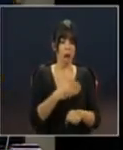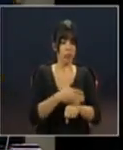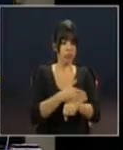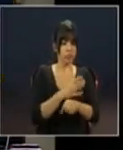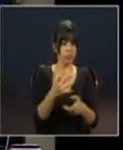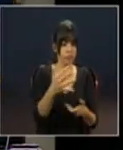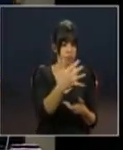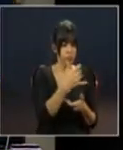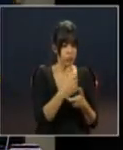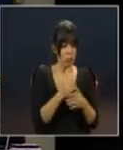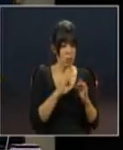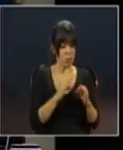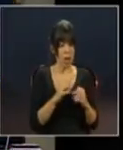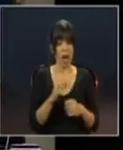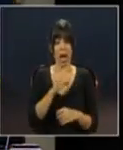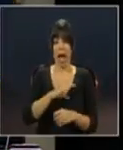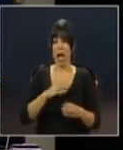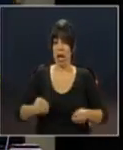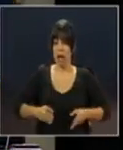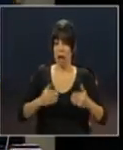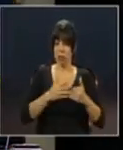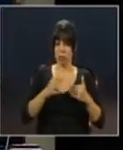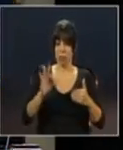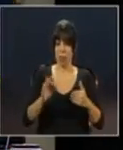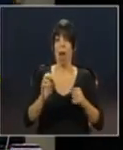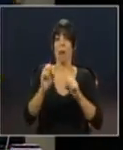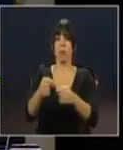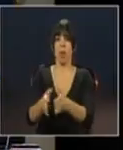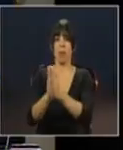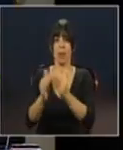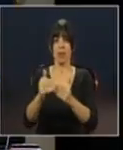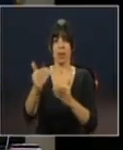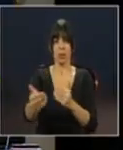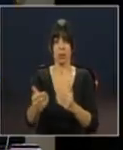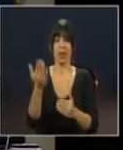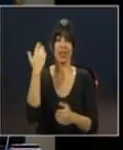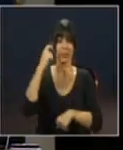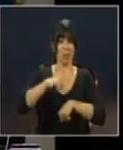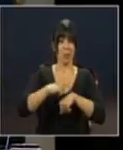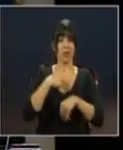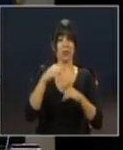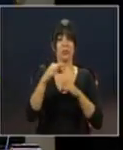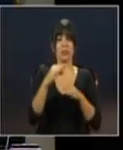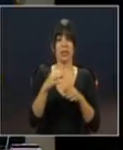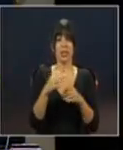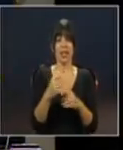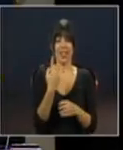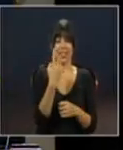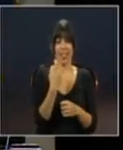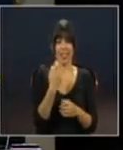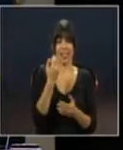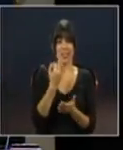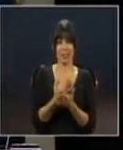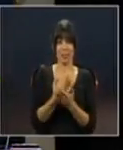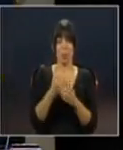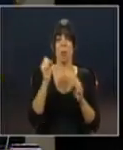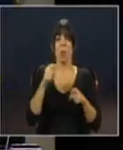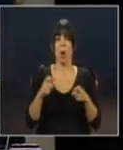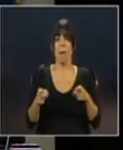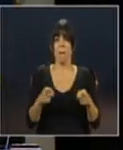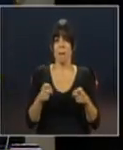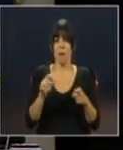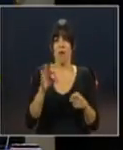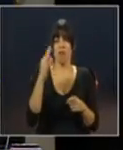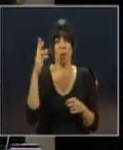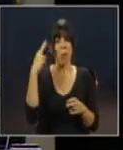la recaudación y de la calidad del gasto. Dije entonces que a mi juicio el déficit fiscal podría manejarse razonablemente